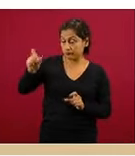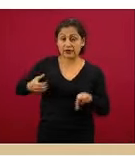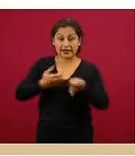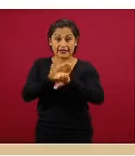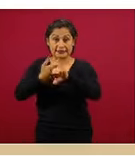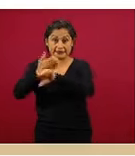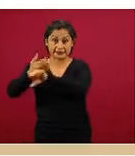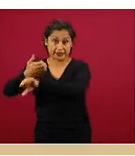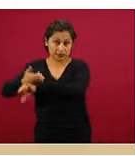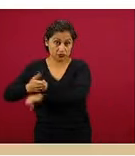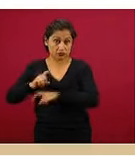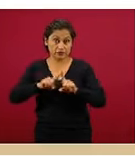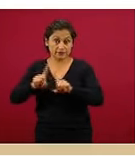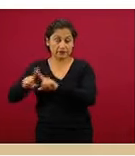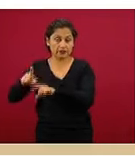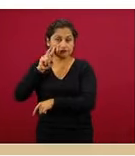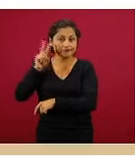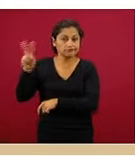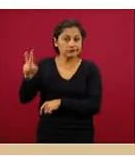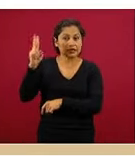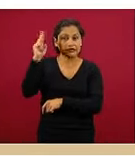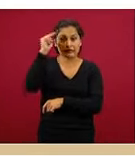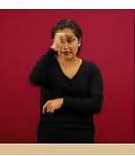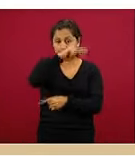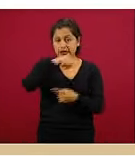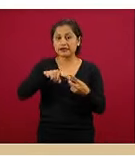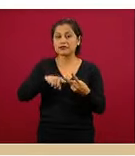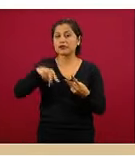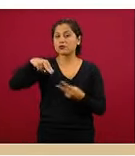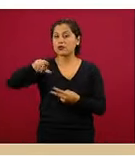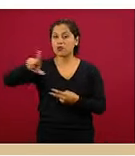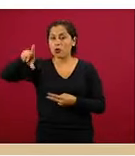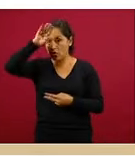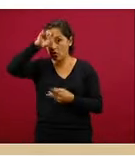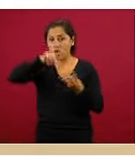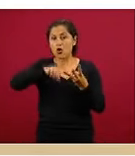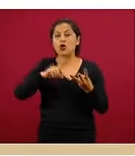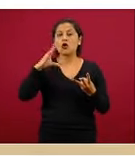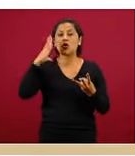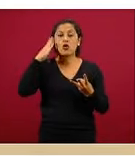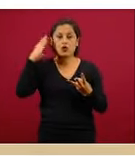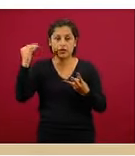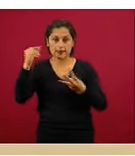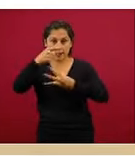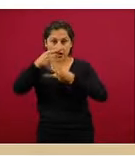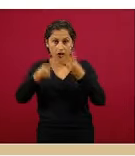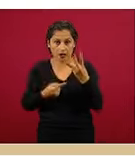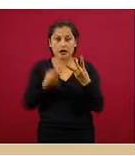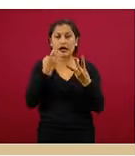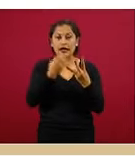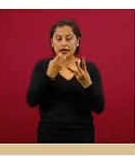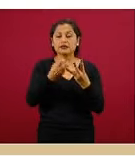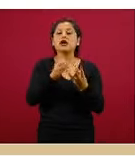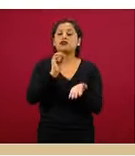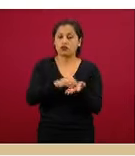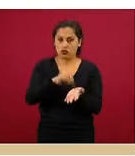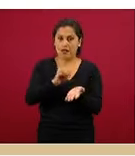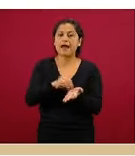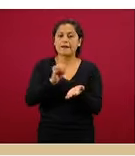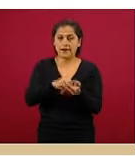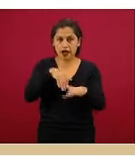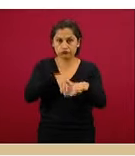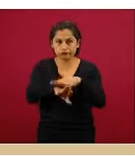una, vemos que Nayarit, Nuevo León, Colima son las tres que restan con importante actividad epidémica y